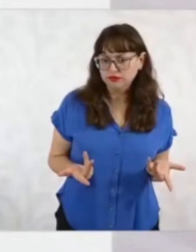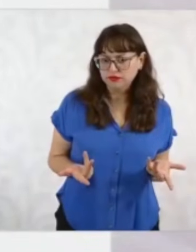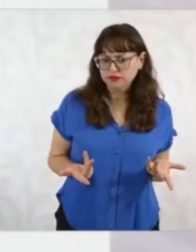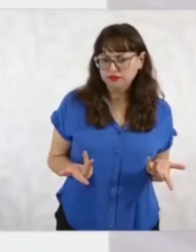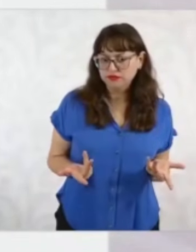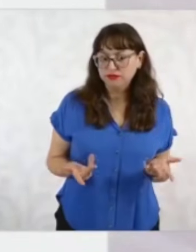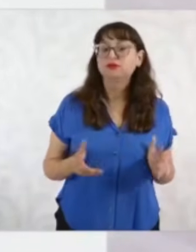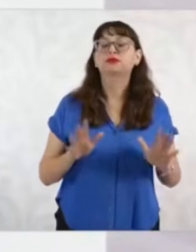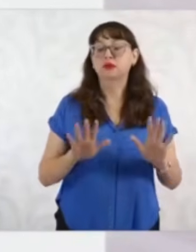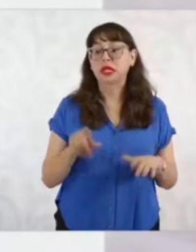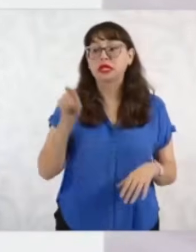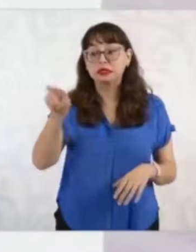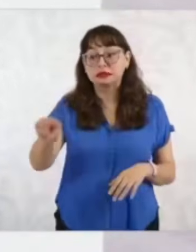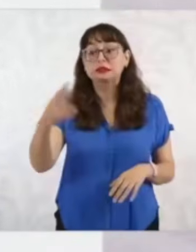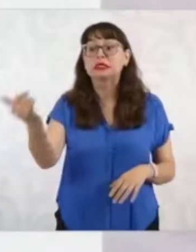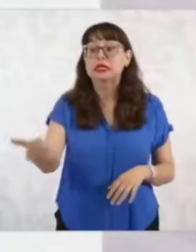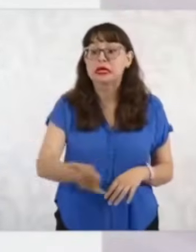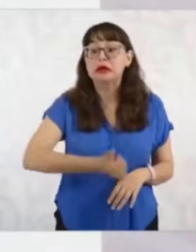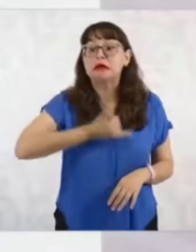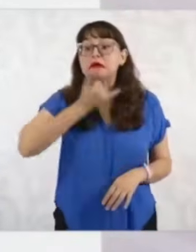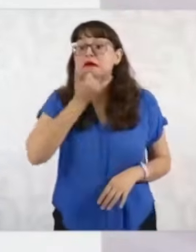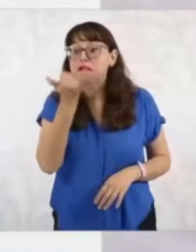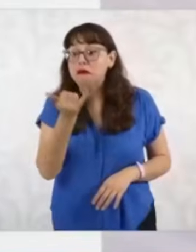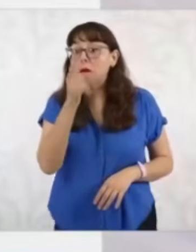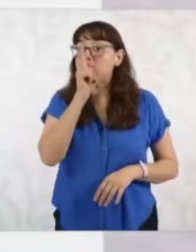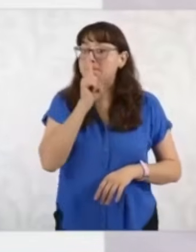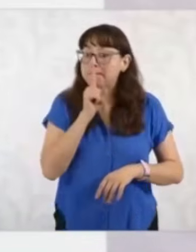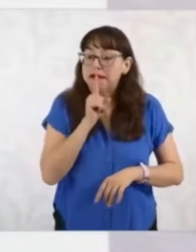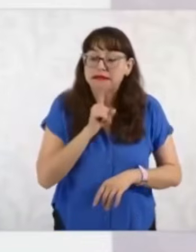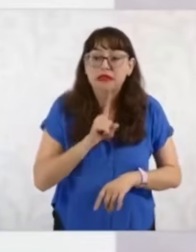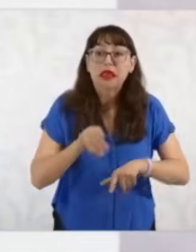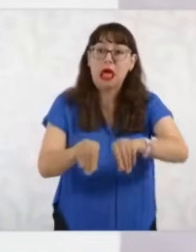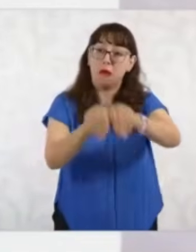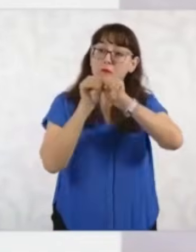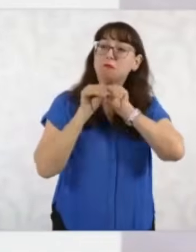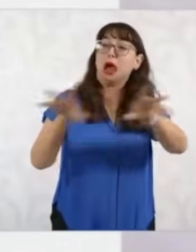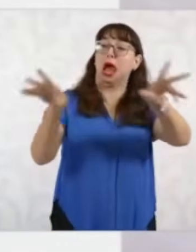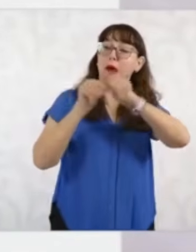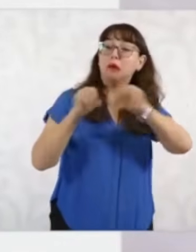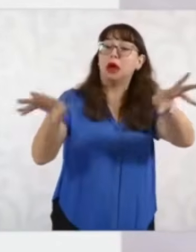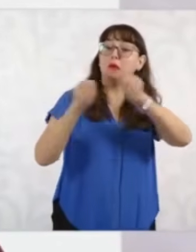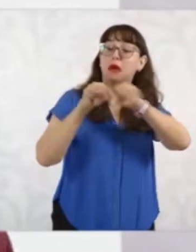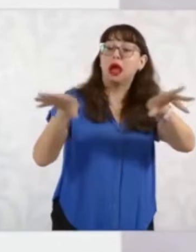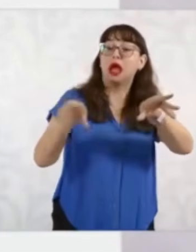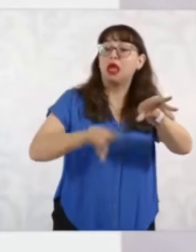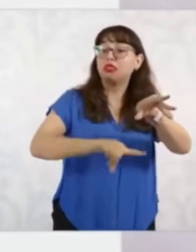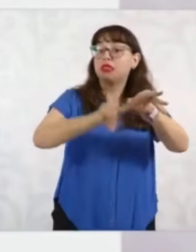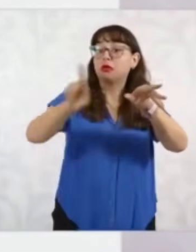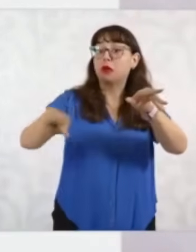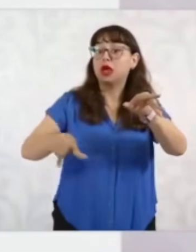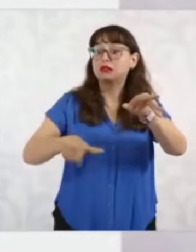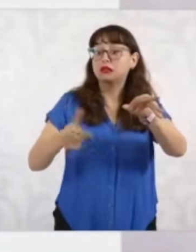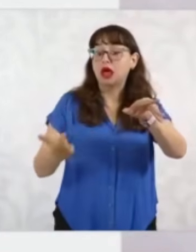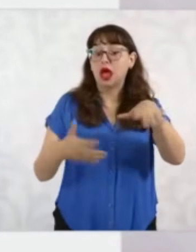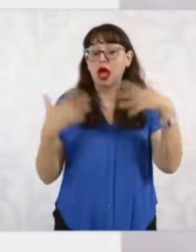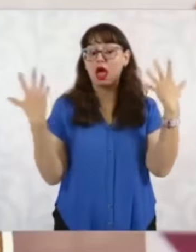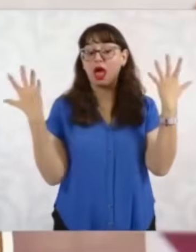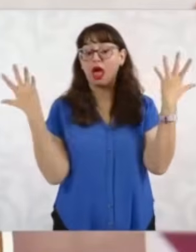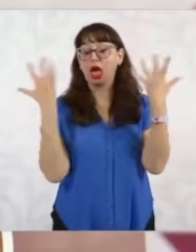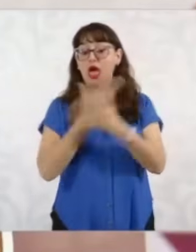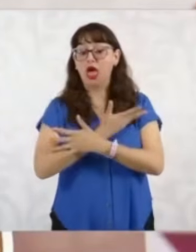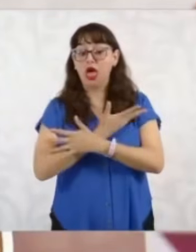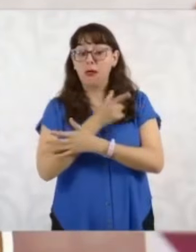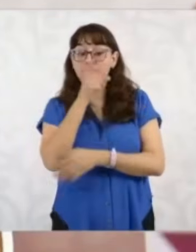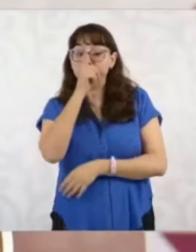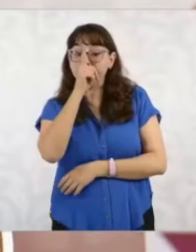ley, que publique en el mismo tamaño o con el mismo tiempo una réplica, no lo hace.